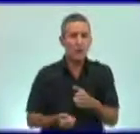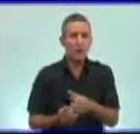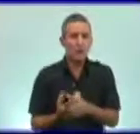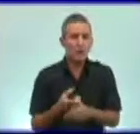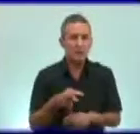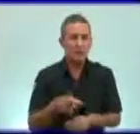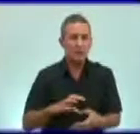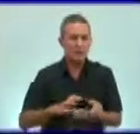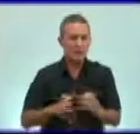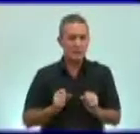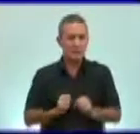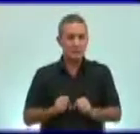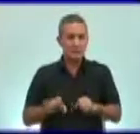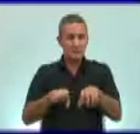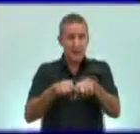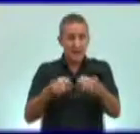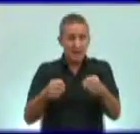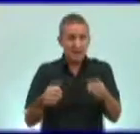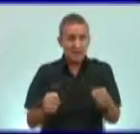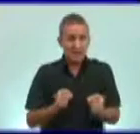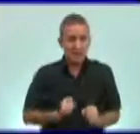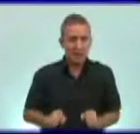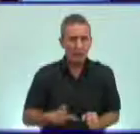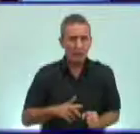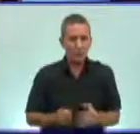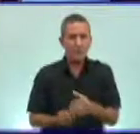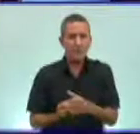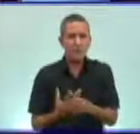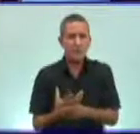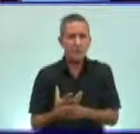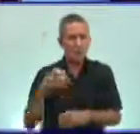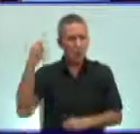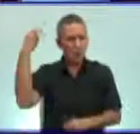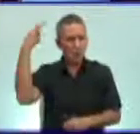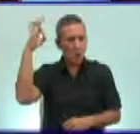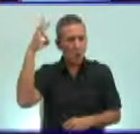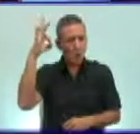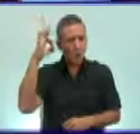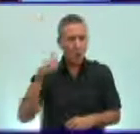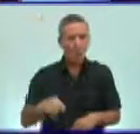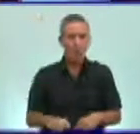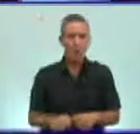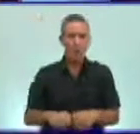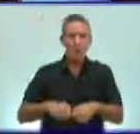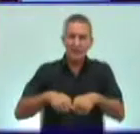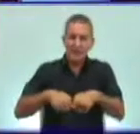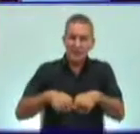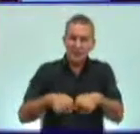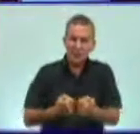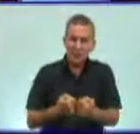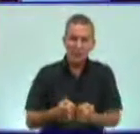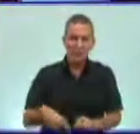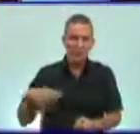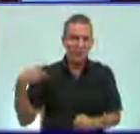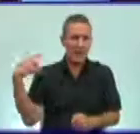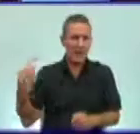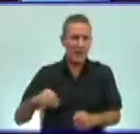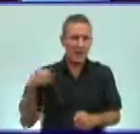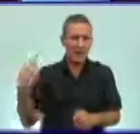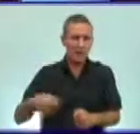Es decir, el sistema socialista nació desde la lógica de romper la explotación, pero